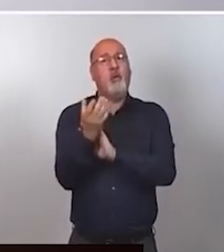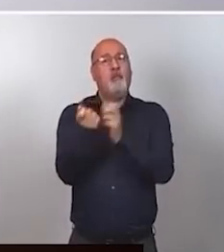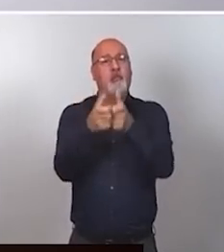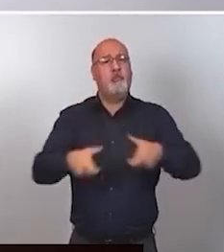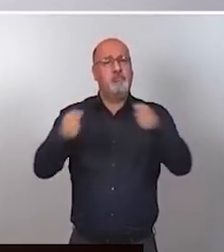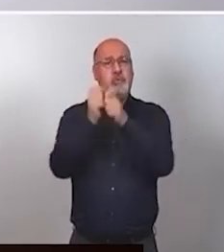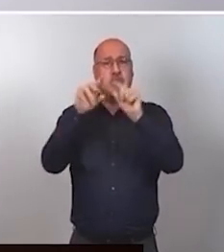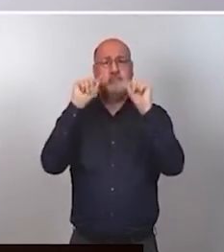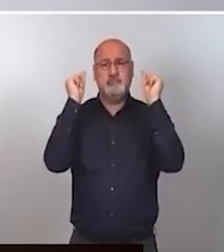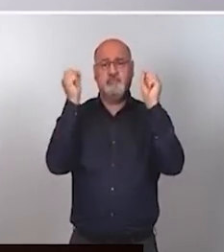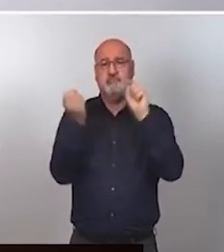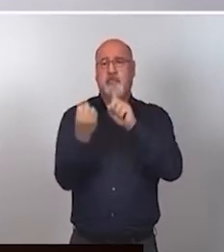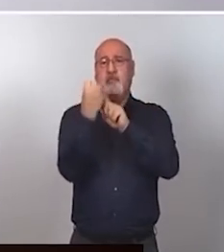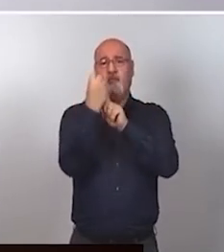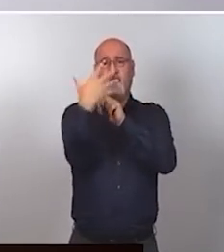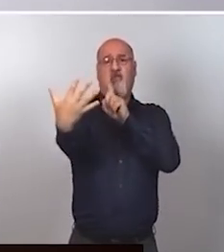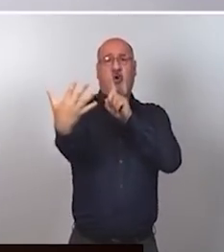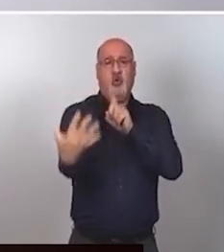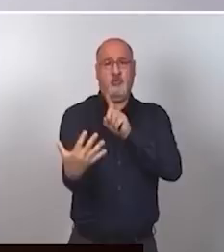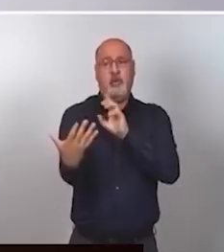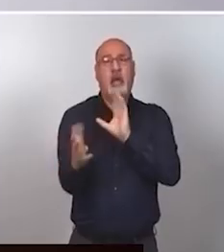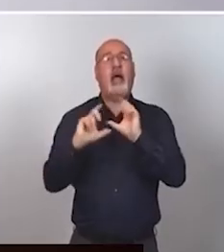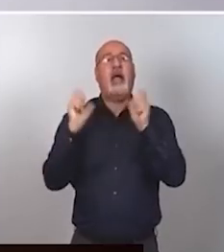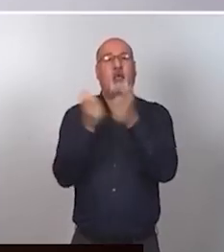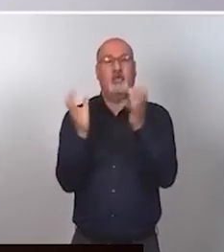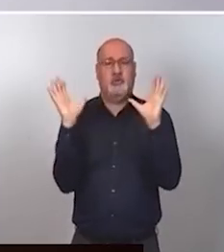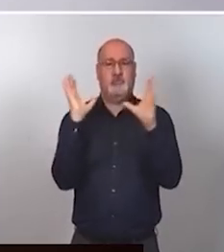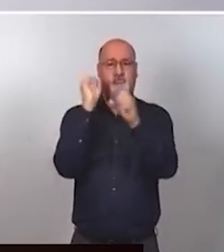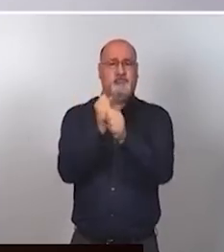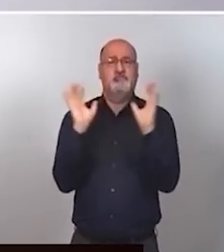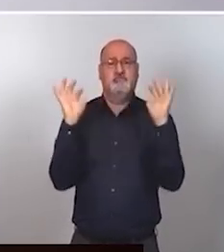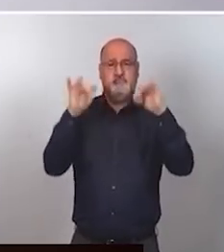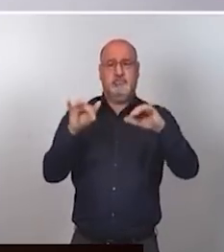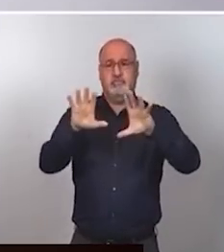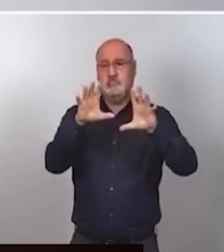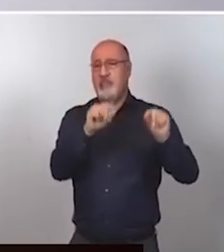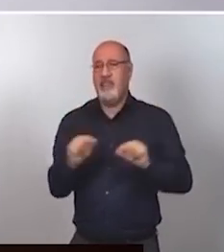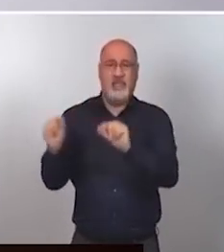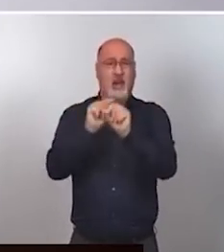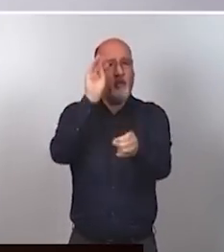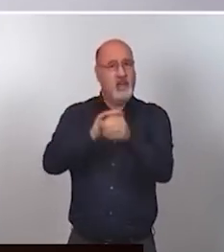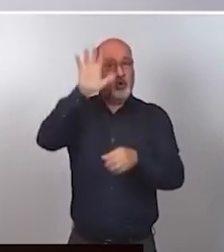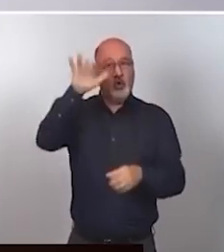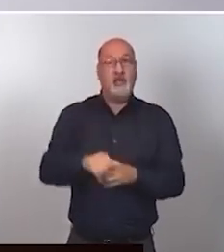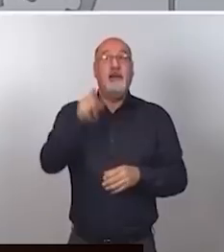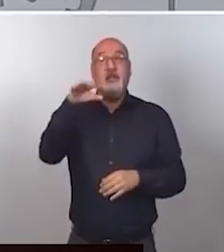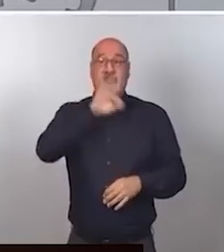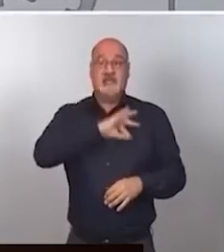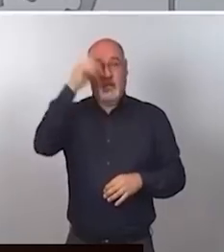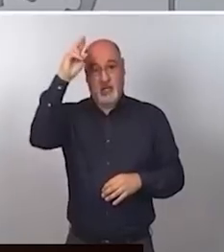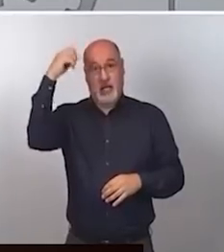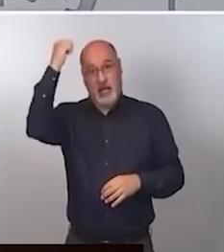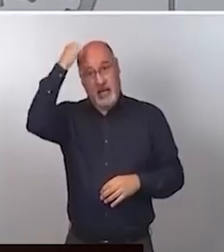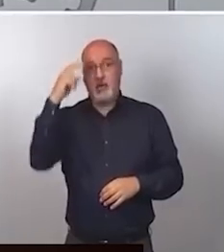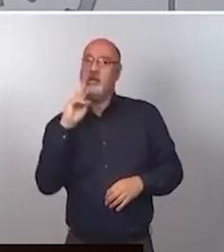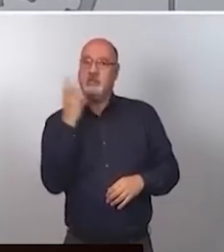en España es superior al 17%, es récord, es una de las tasas de paro más altas de toda la Unión Europea. Pero es